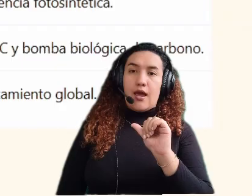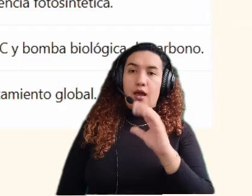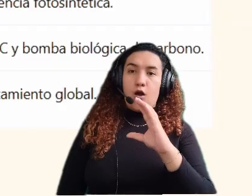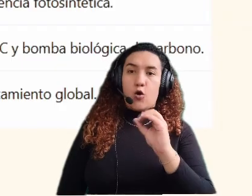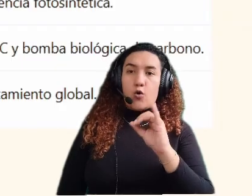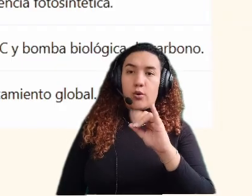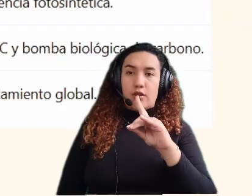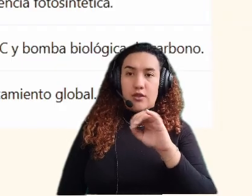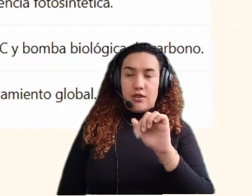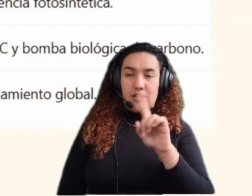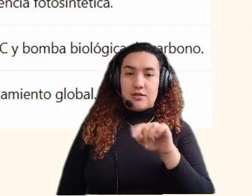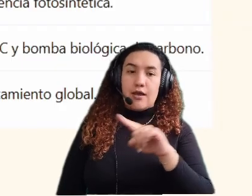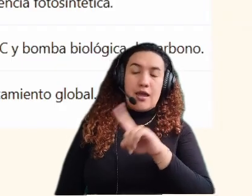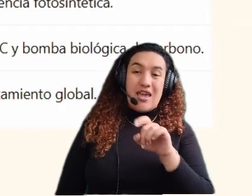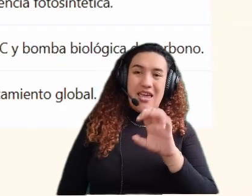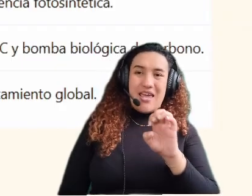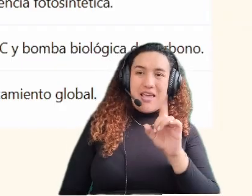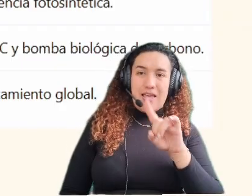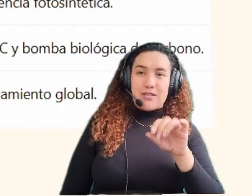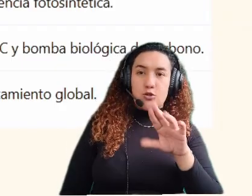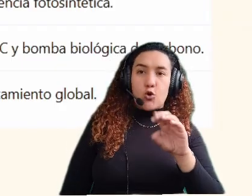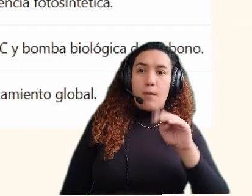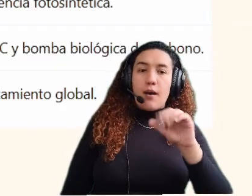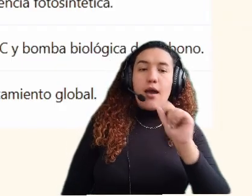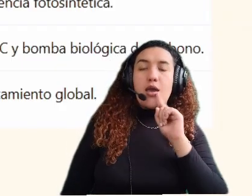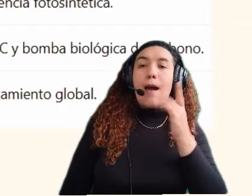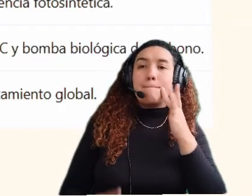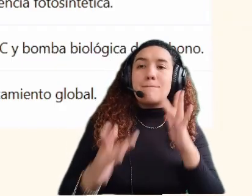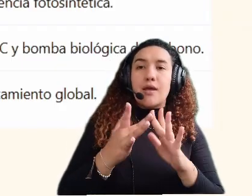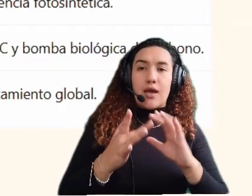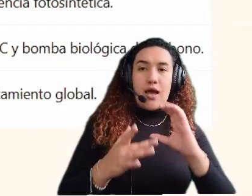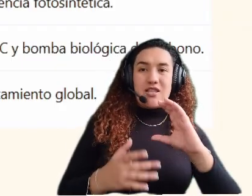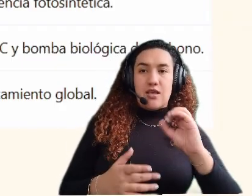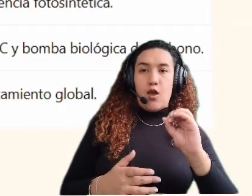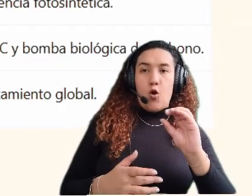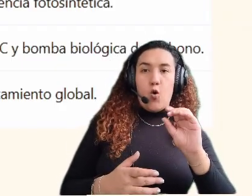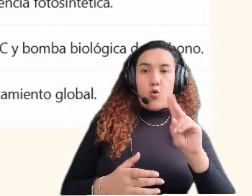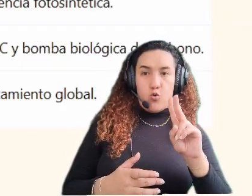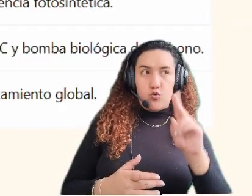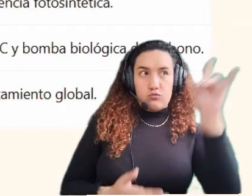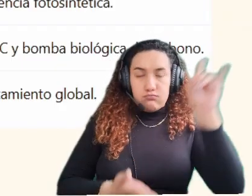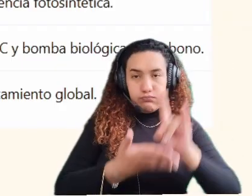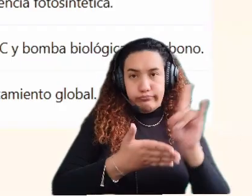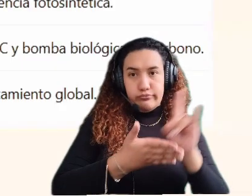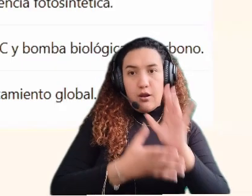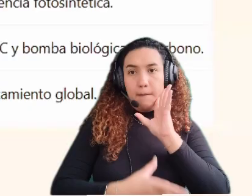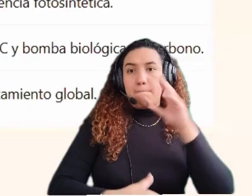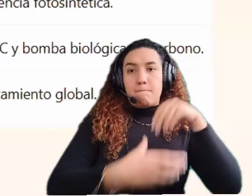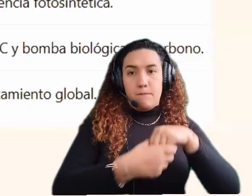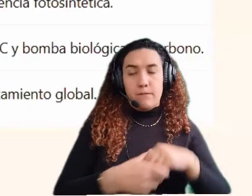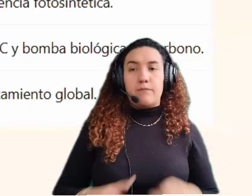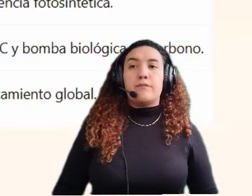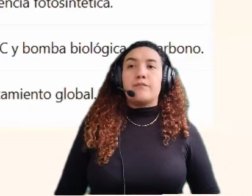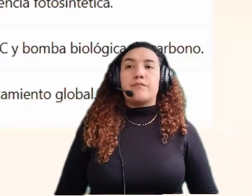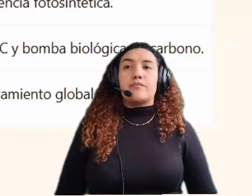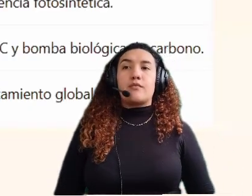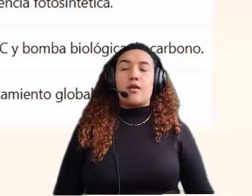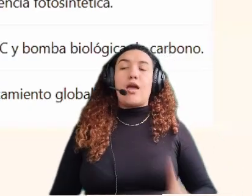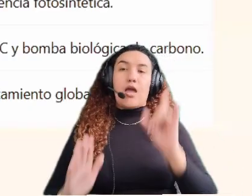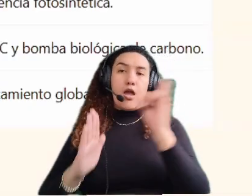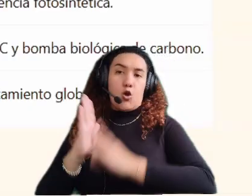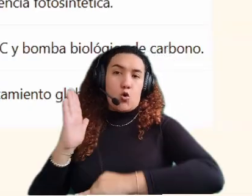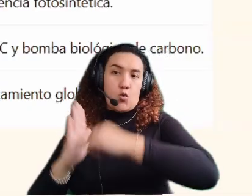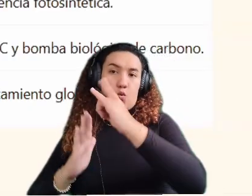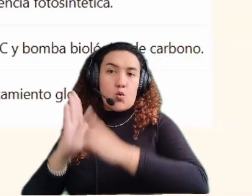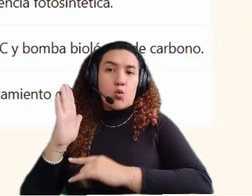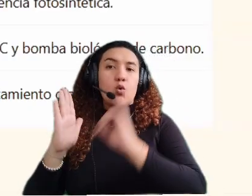donde se capta la luz, y el estroma, que es el fluido donde se fija el carbono. Los pigmentos, que es la clorofila A,